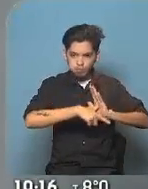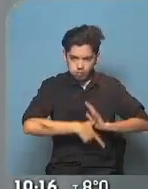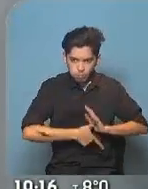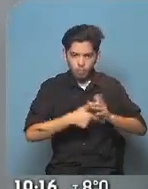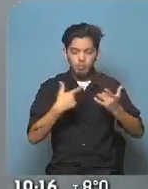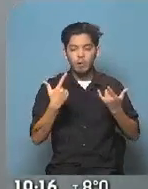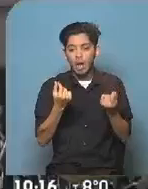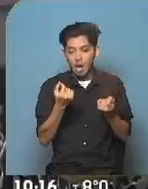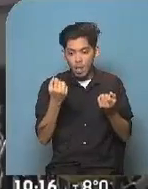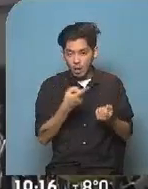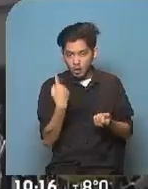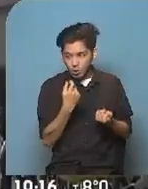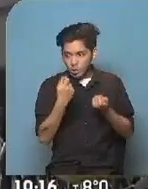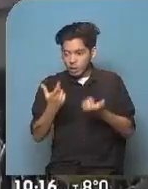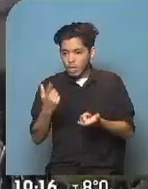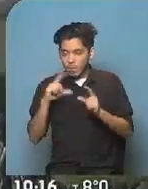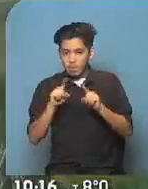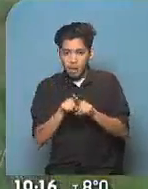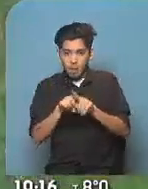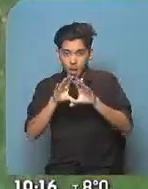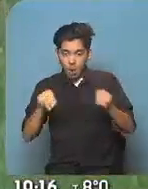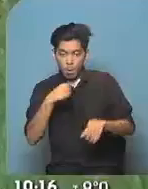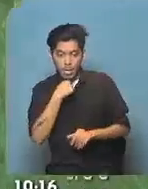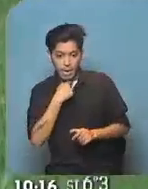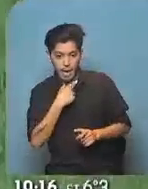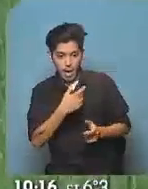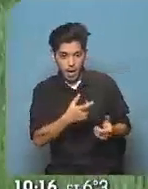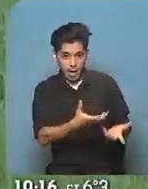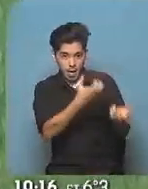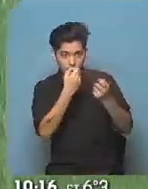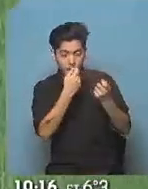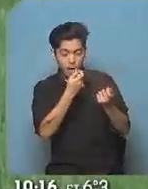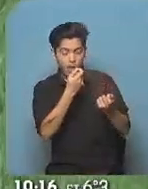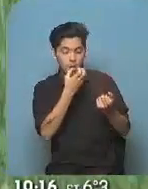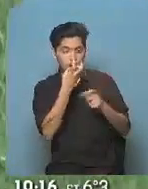ofreciendo sea la que Japón hoy está exigiendo, nos pone en un mercado sin techo.